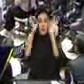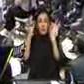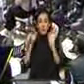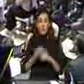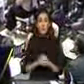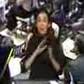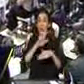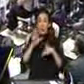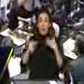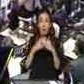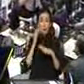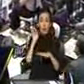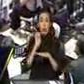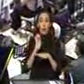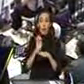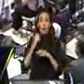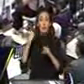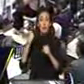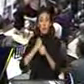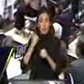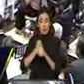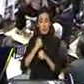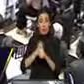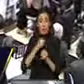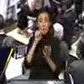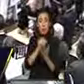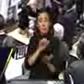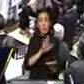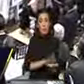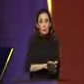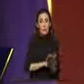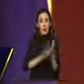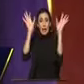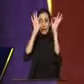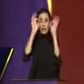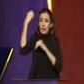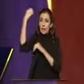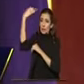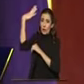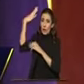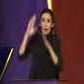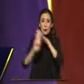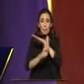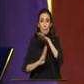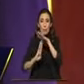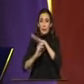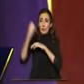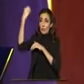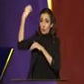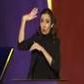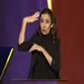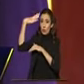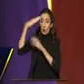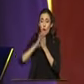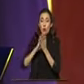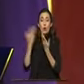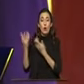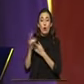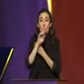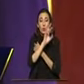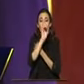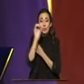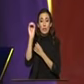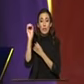En todo el país trabajamos en proyectos de energía solar como el sector del Aromo, con capacidad de 200 megavatios y